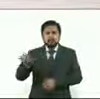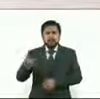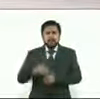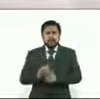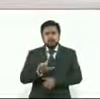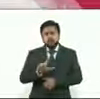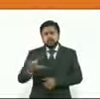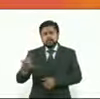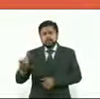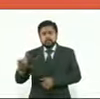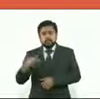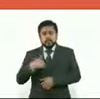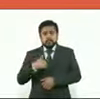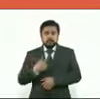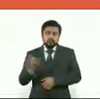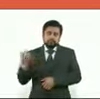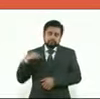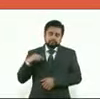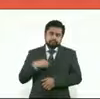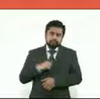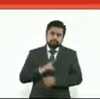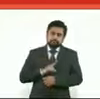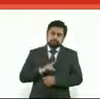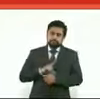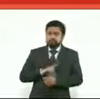pues me mandaron a estar justamente en el...